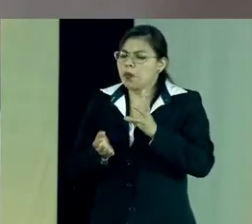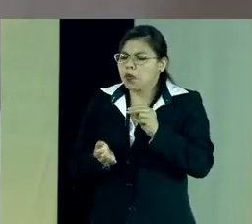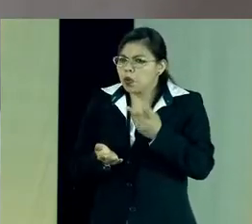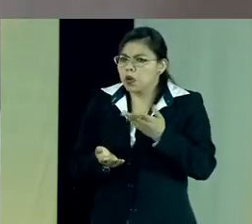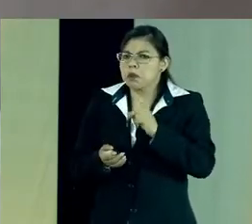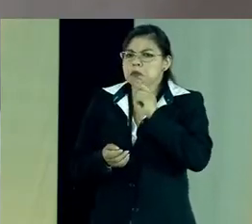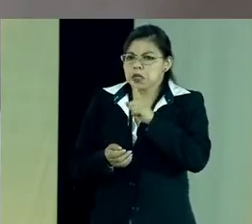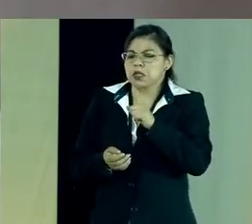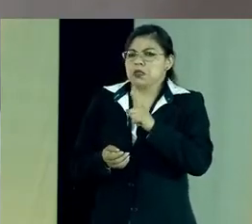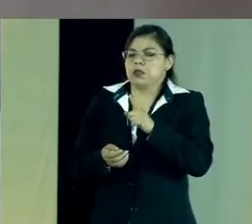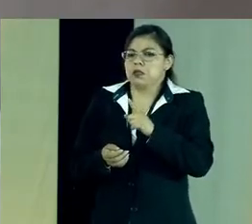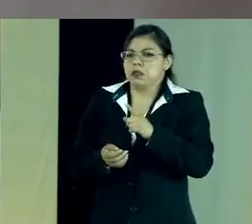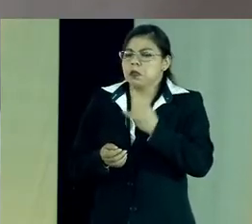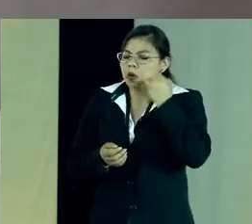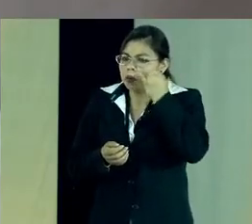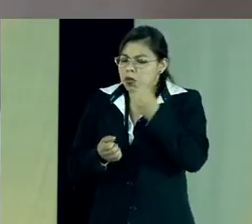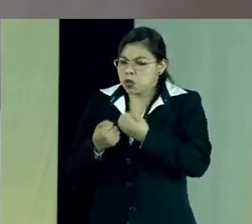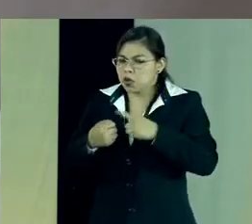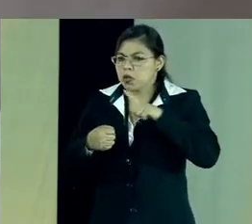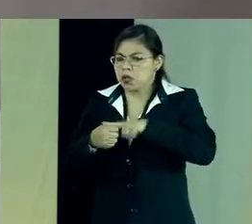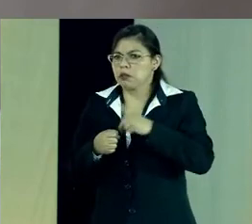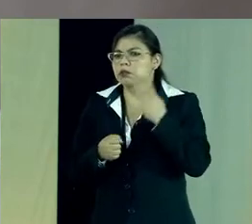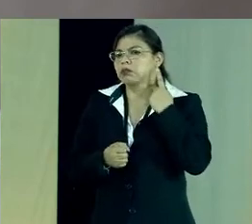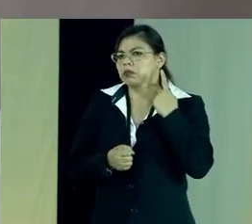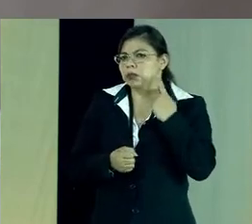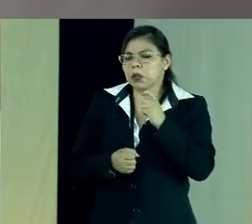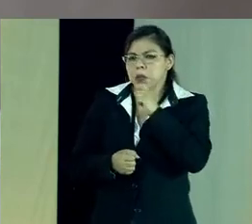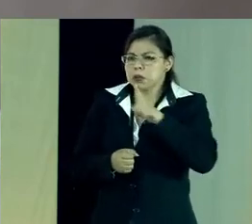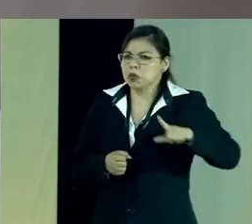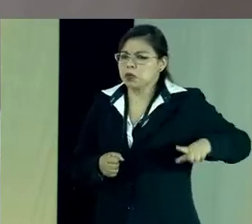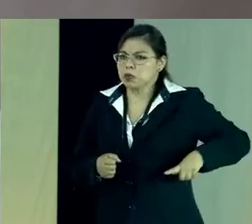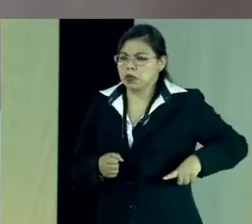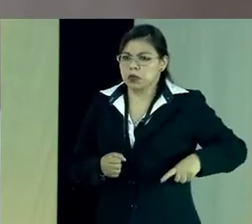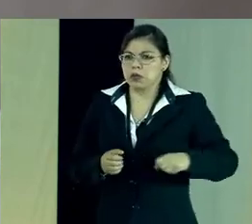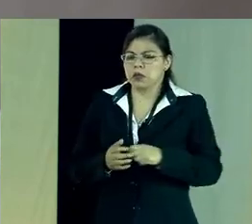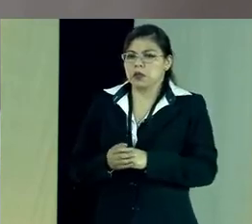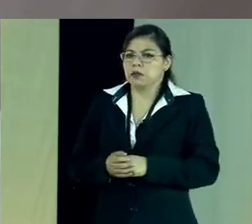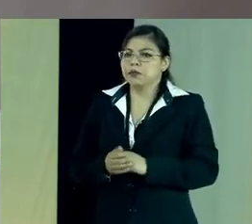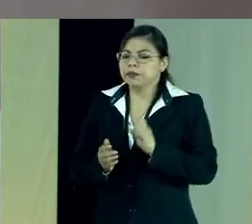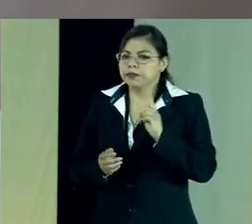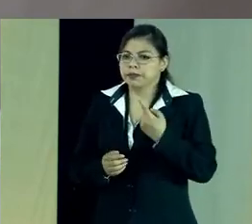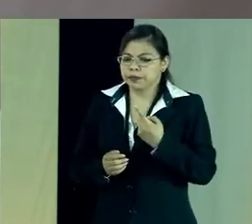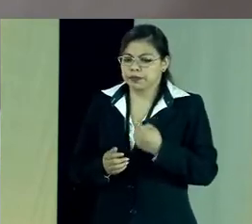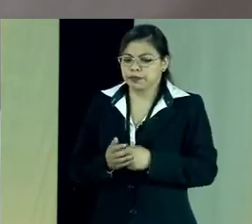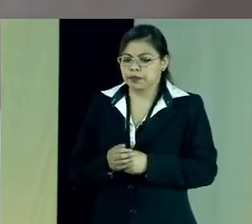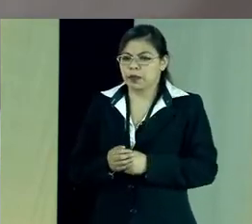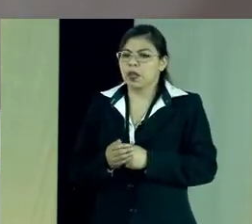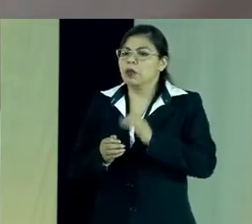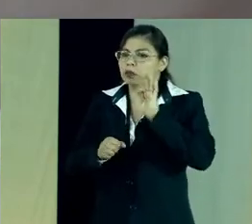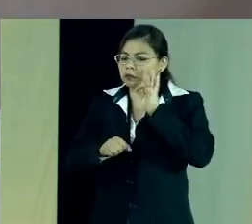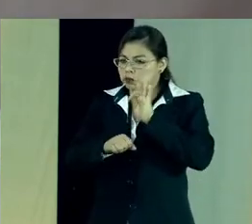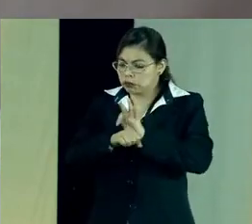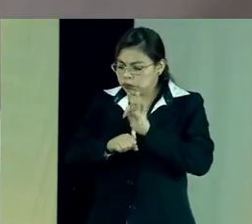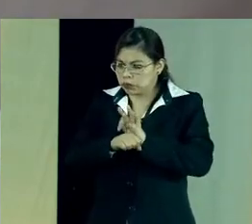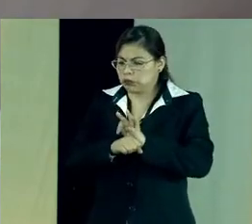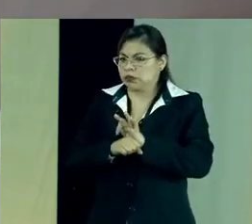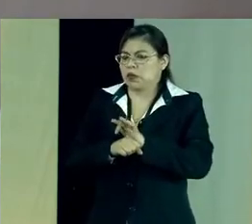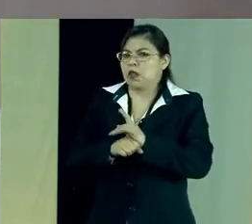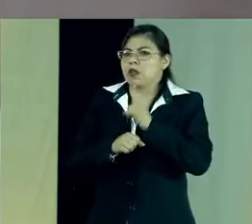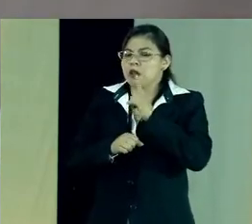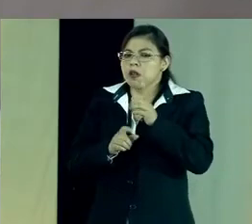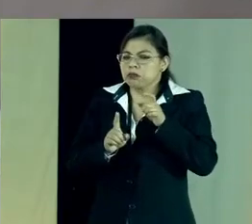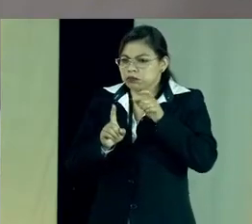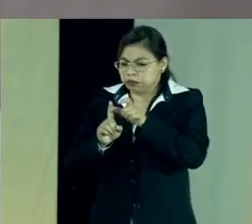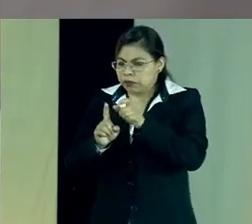ética social y política de un gobierno es proteger defender